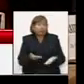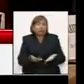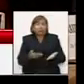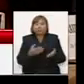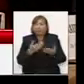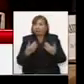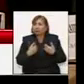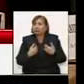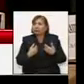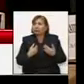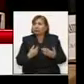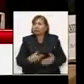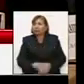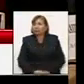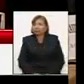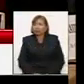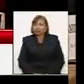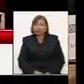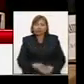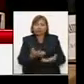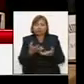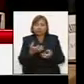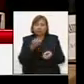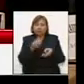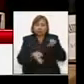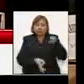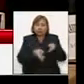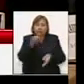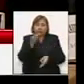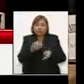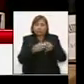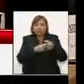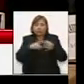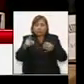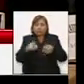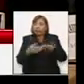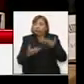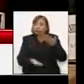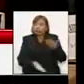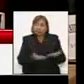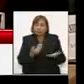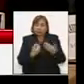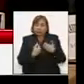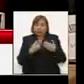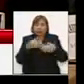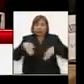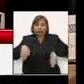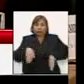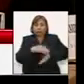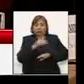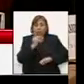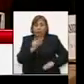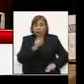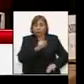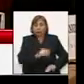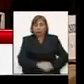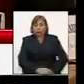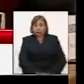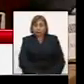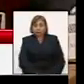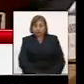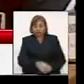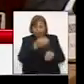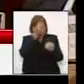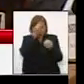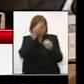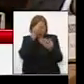que la persona que está requerido por la justicia pretenda fugar. Evidentemente en ese marco usted ha tenido que